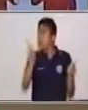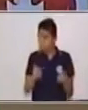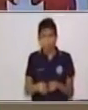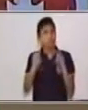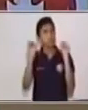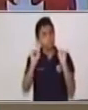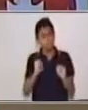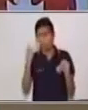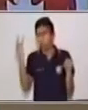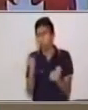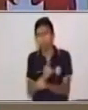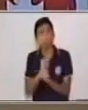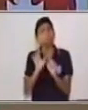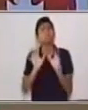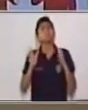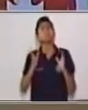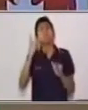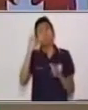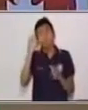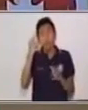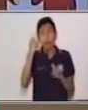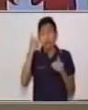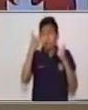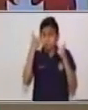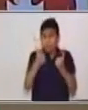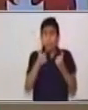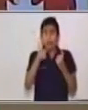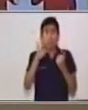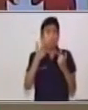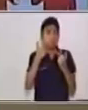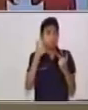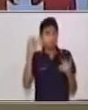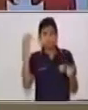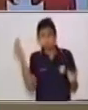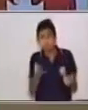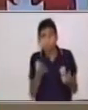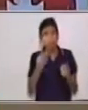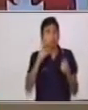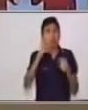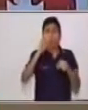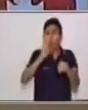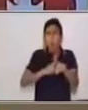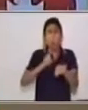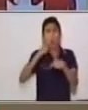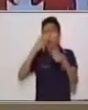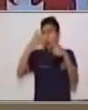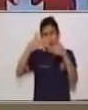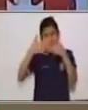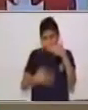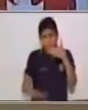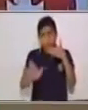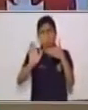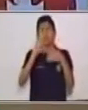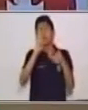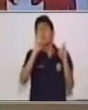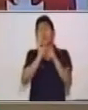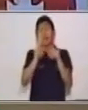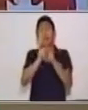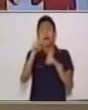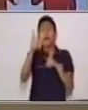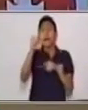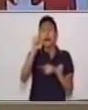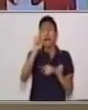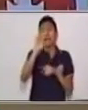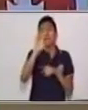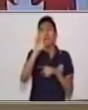bien o bien, sea, ya, hora, etc. Las conjunciones adversativas van